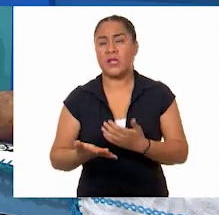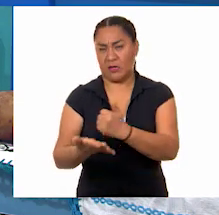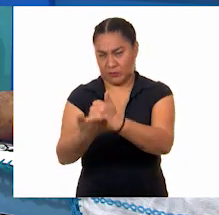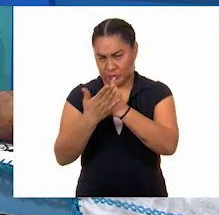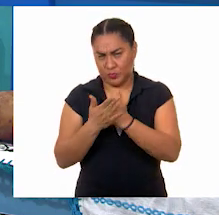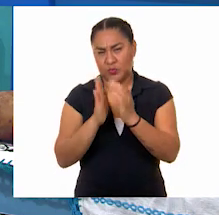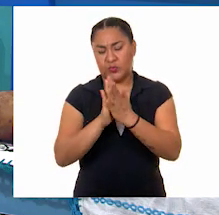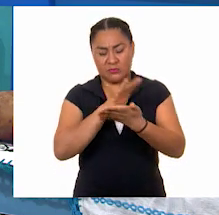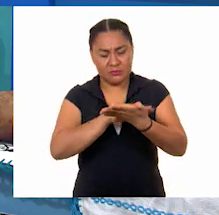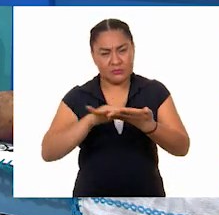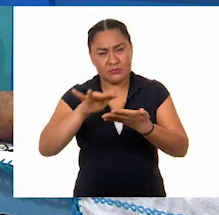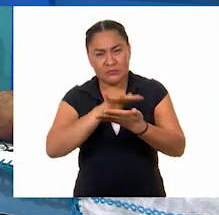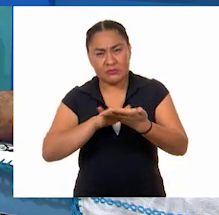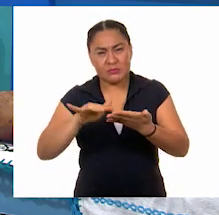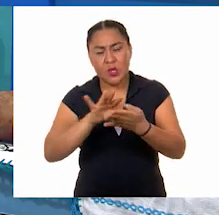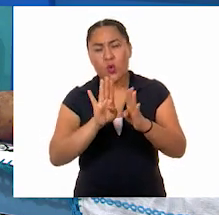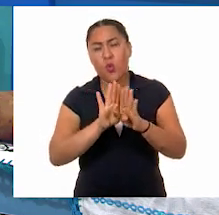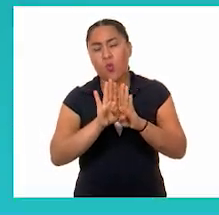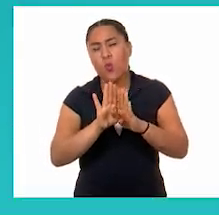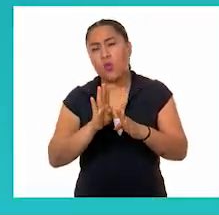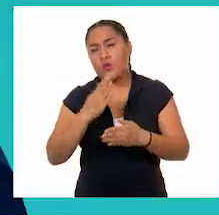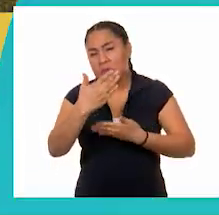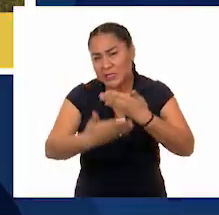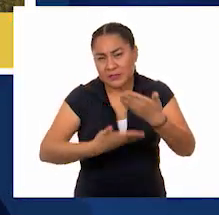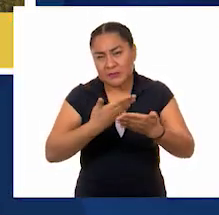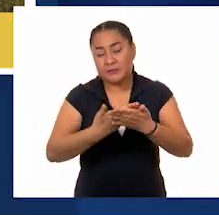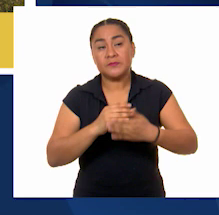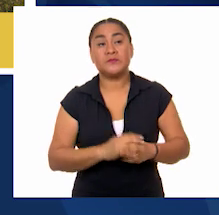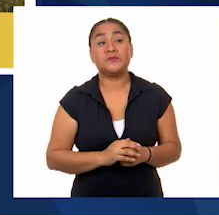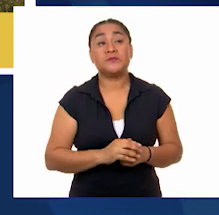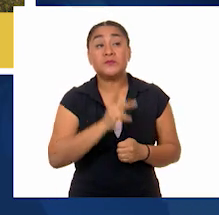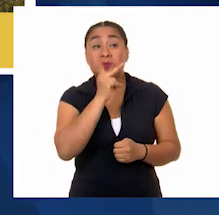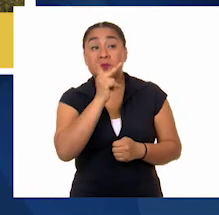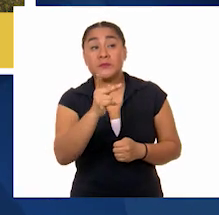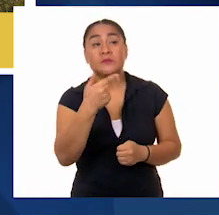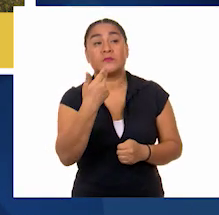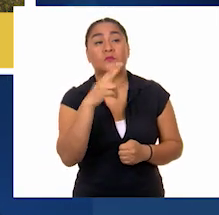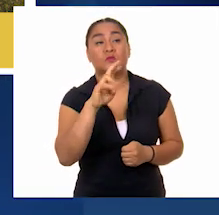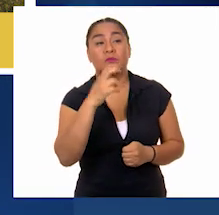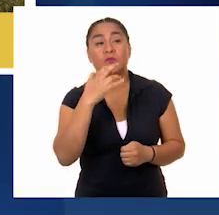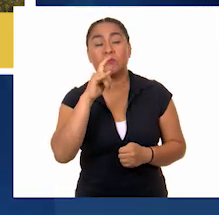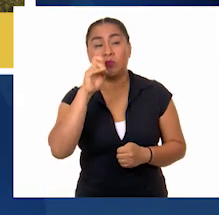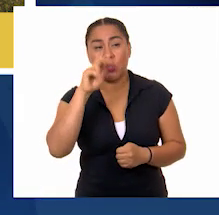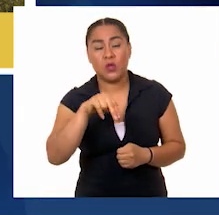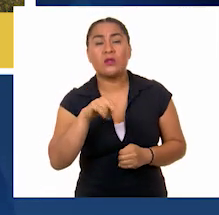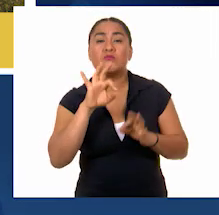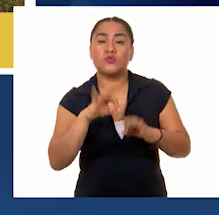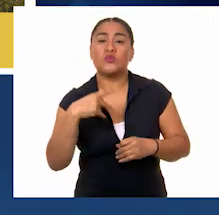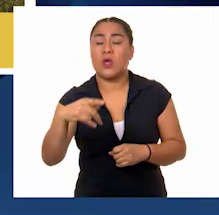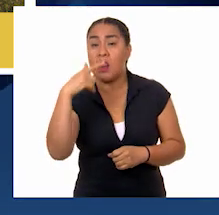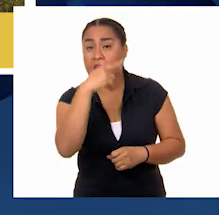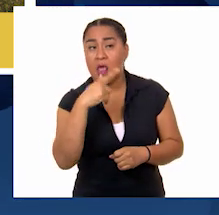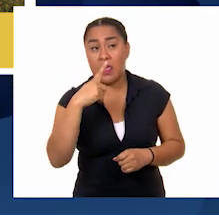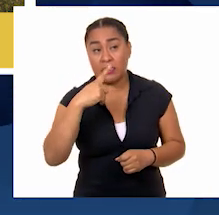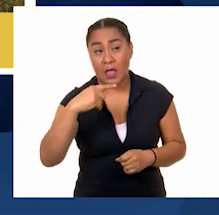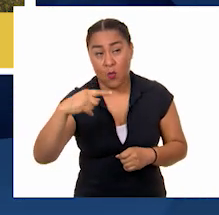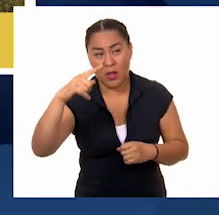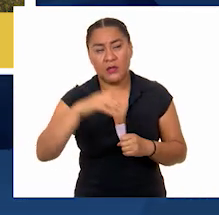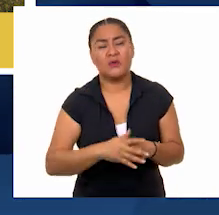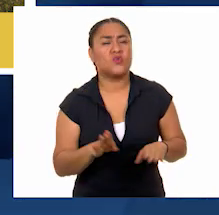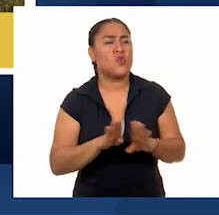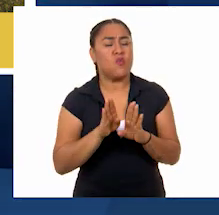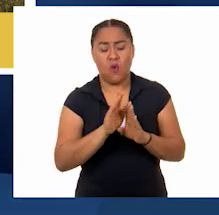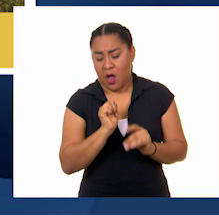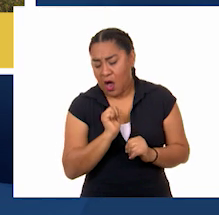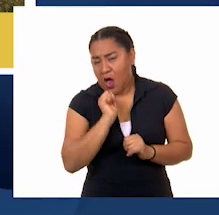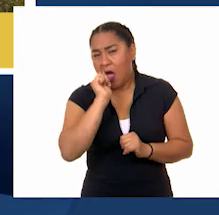la presentación, Joaquín? Claro, maestro, sí. La palabra huehuentón proviene de la lengua náhuatl. Es un alma vieja